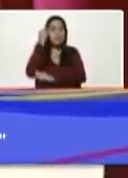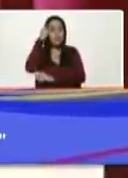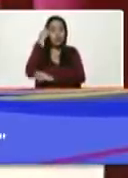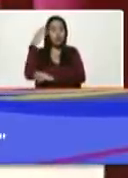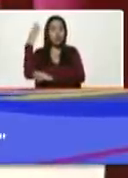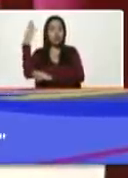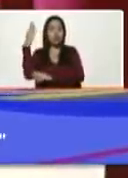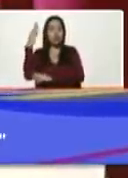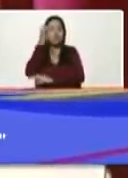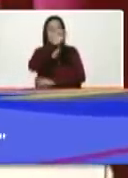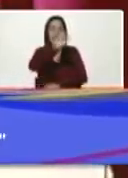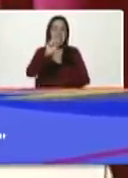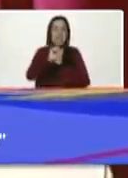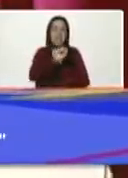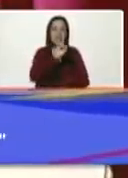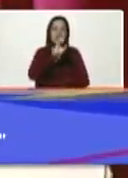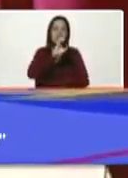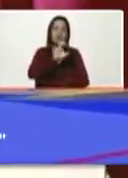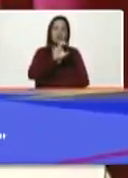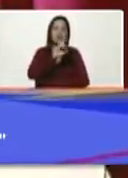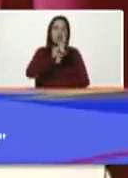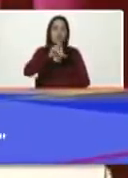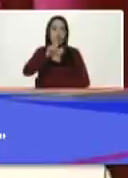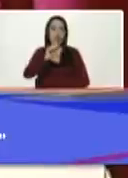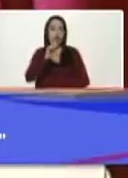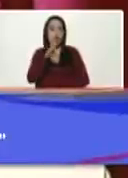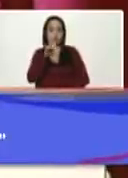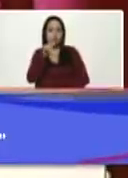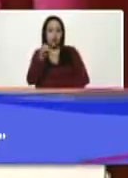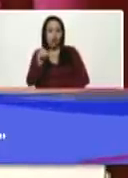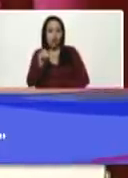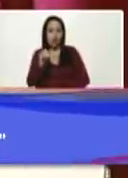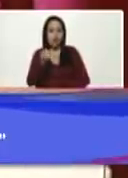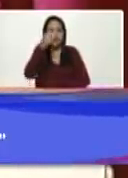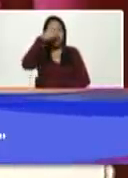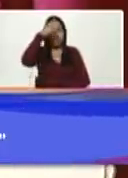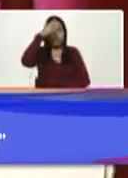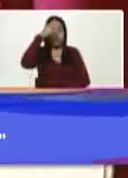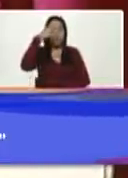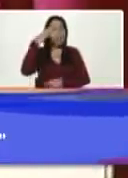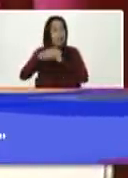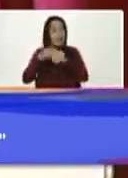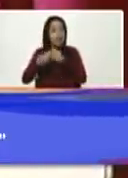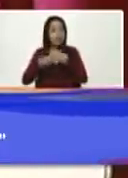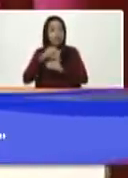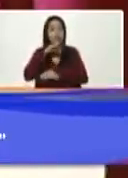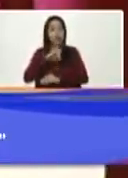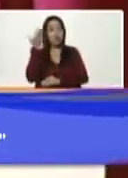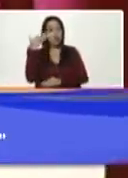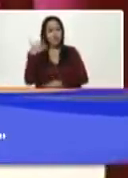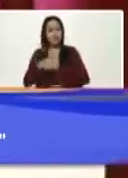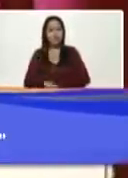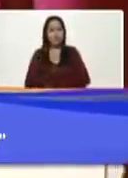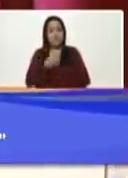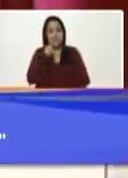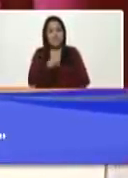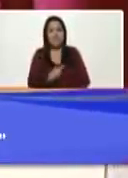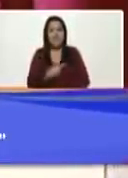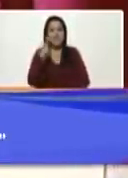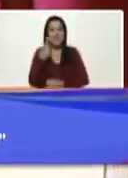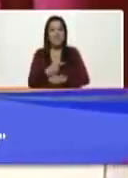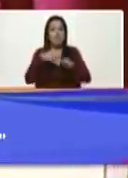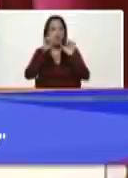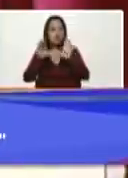griego Esculapio, por lo que cito uno de sus grandes pensamientos. Tendremos que renunciar a nuestra vida